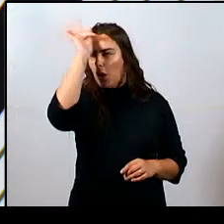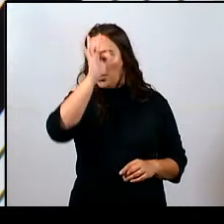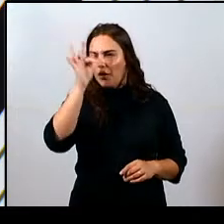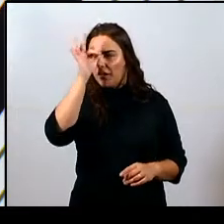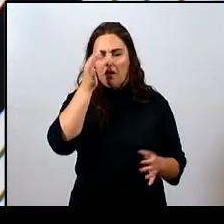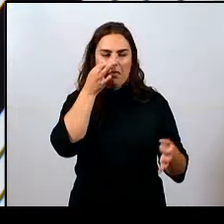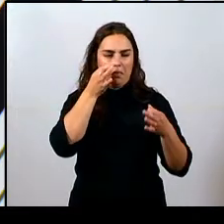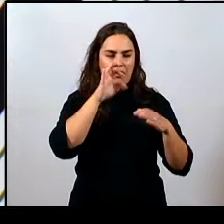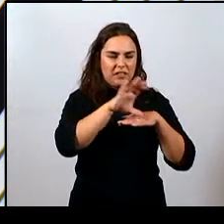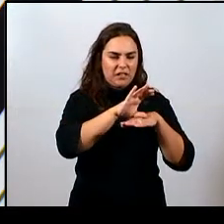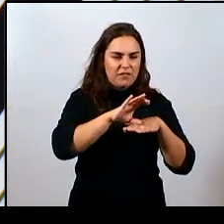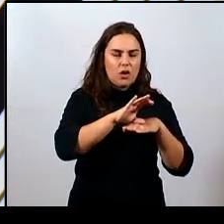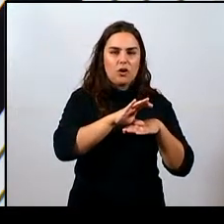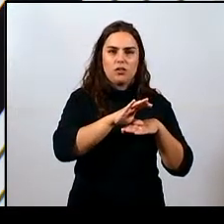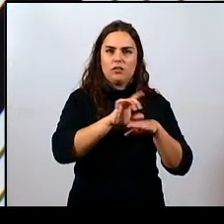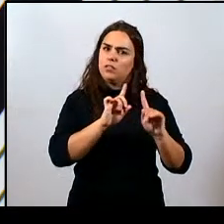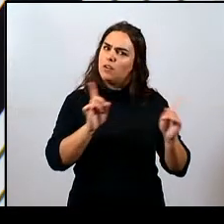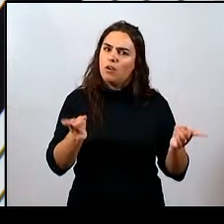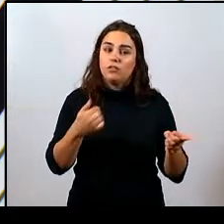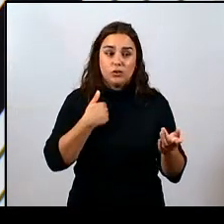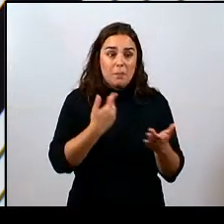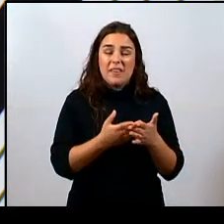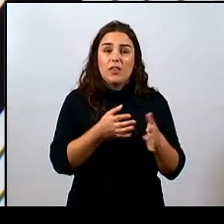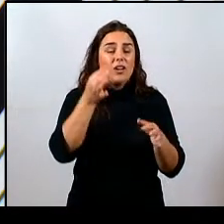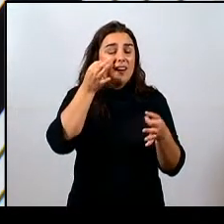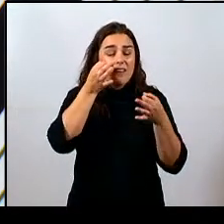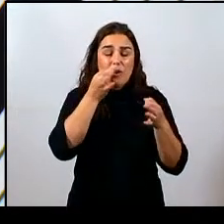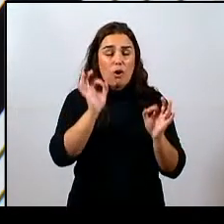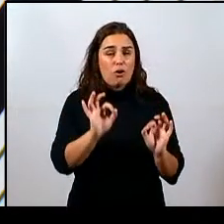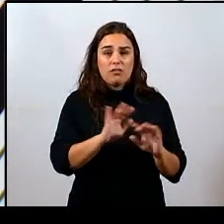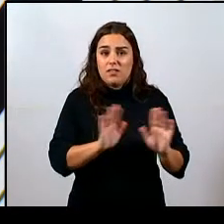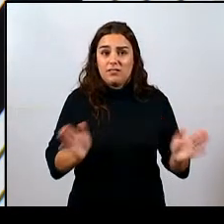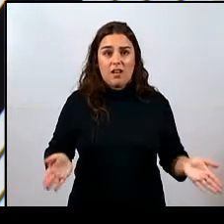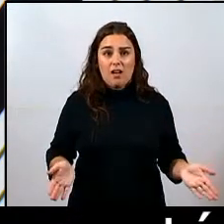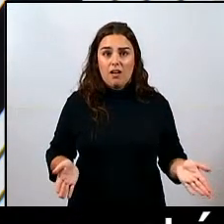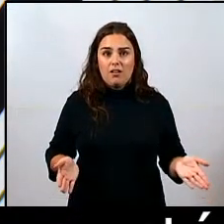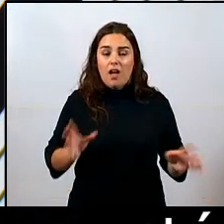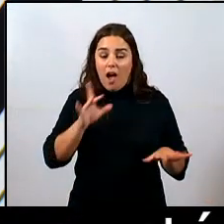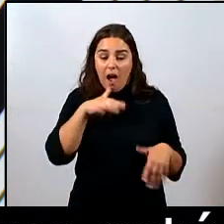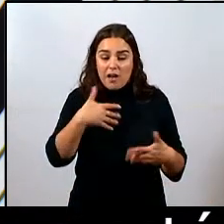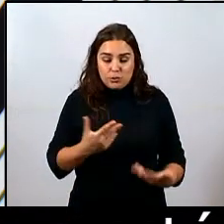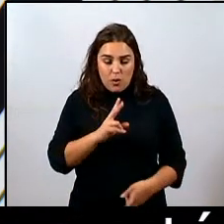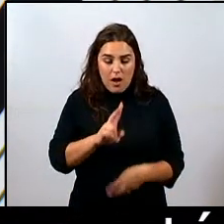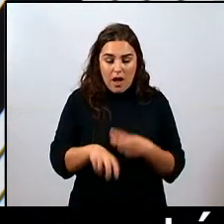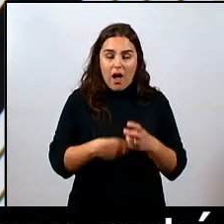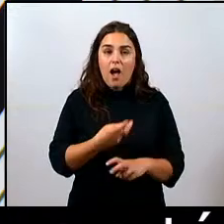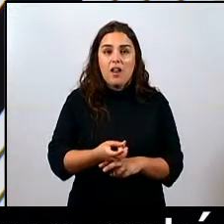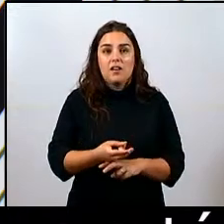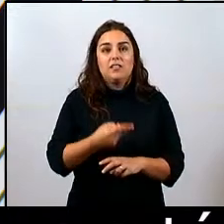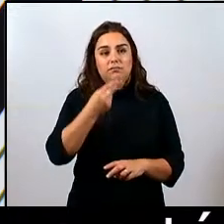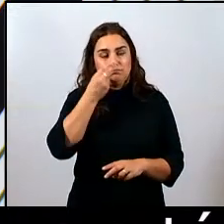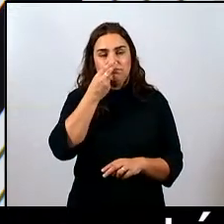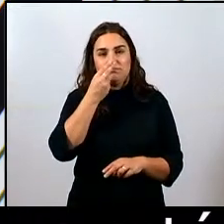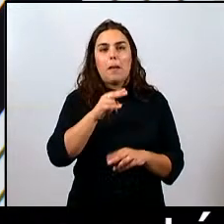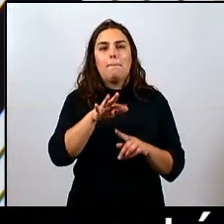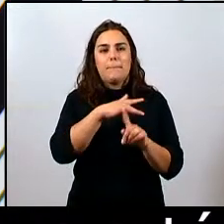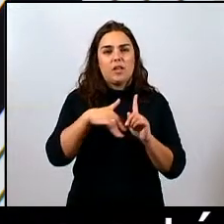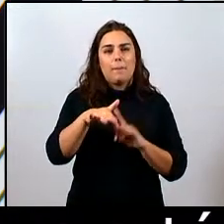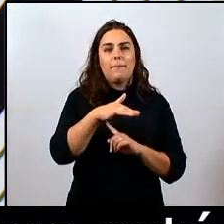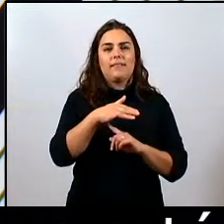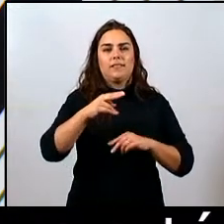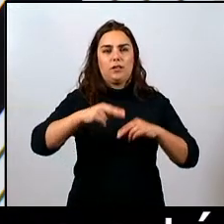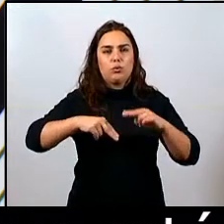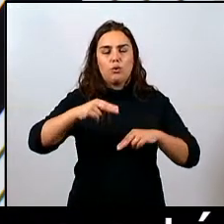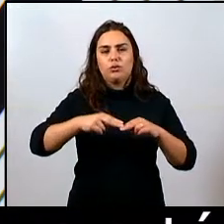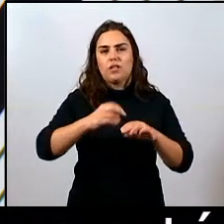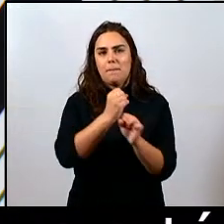rigor científico. Es lo único que se pide, rigor. Y que esté a la altura de los tiempos, que cuide verdaderamente del medio ambiente, de la industria, del empleo, de